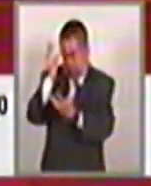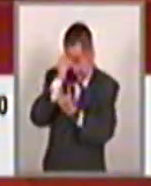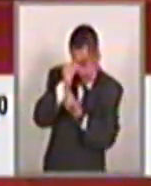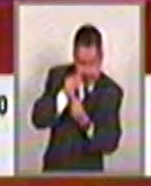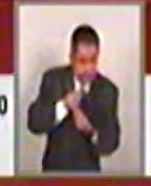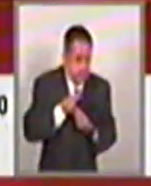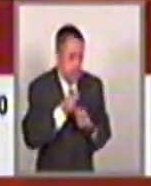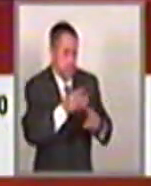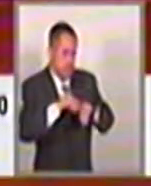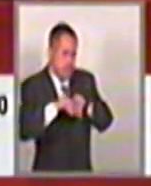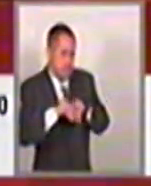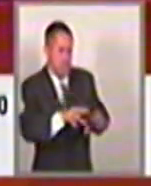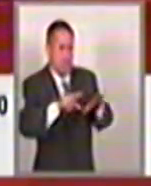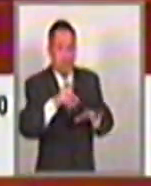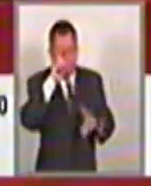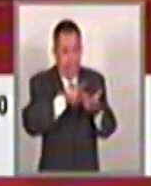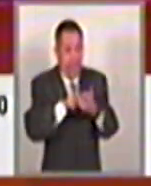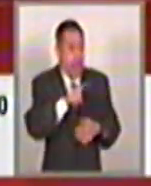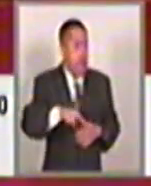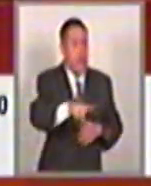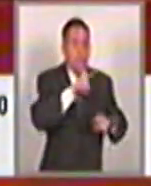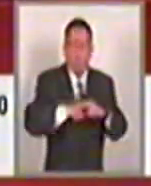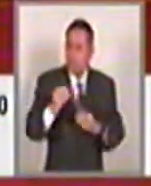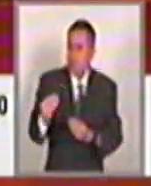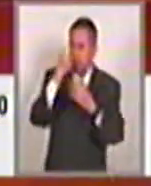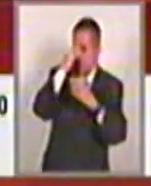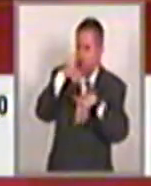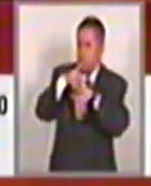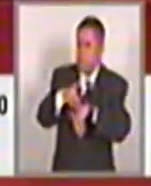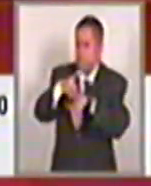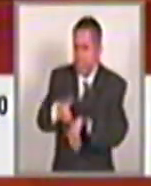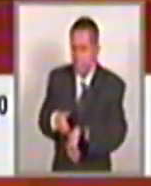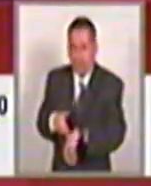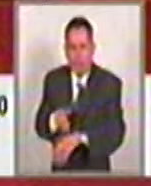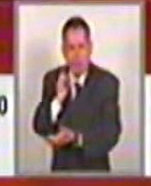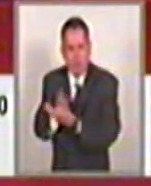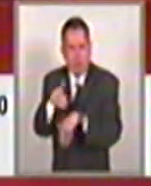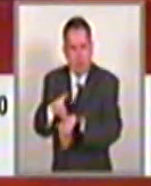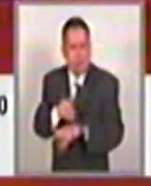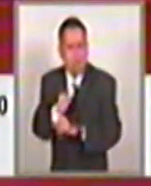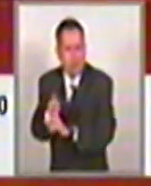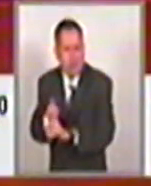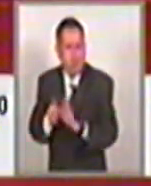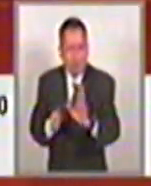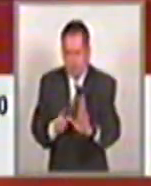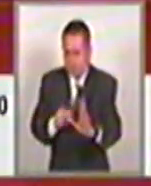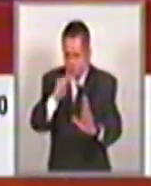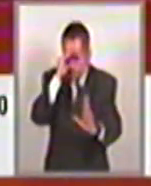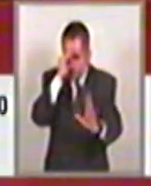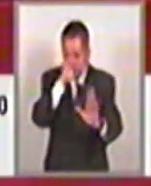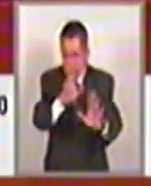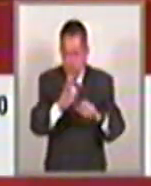la intención de que alguien actúe de una determinada manera, piense